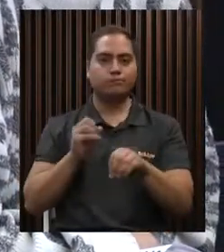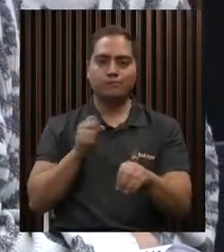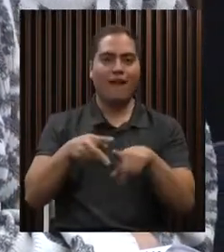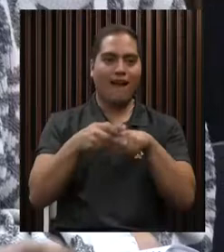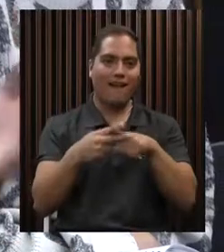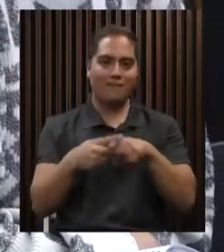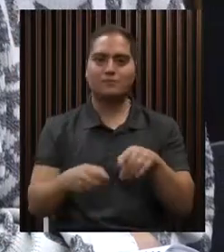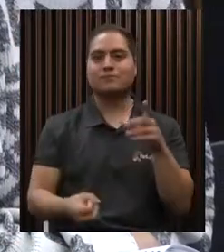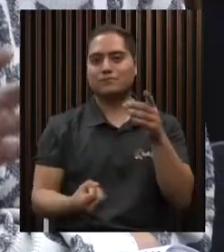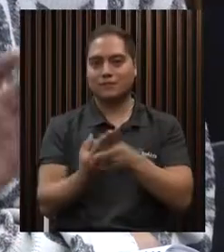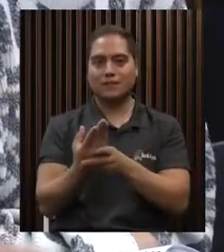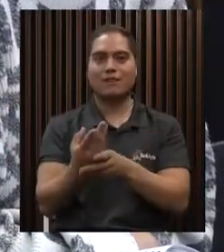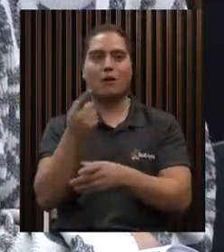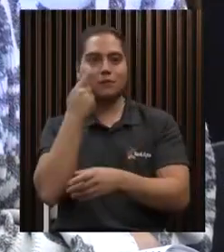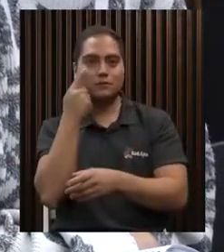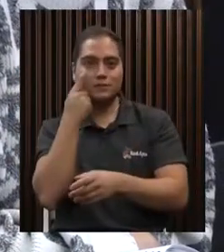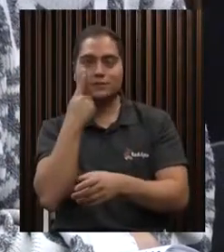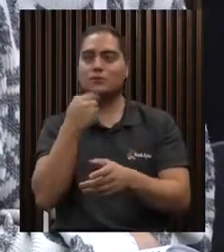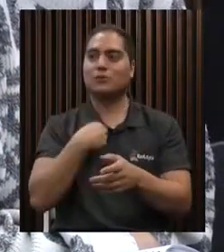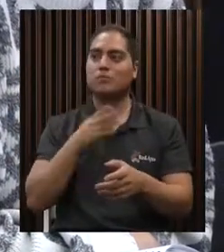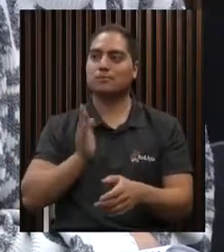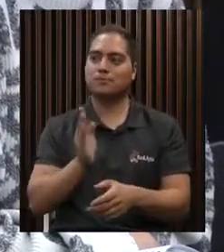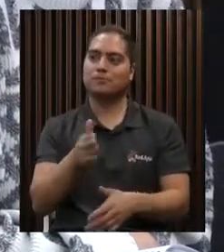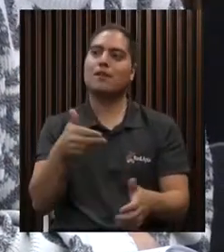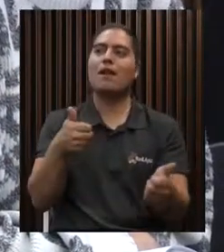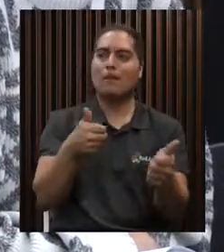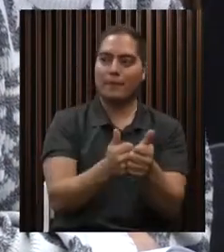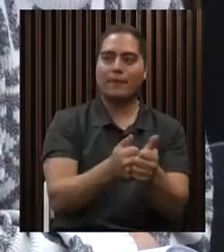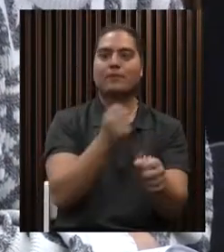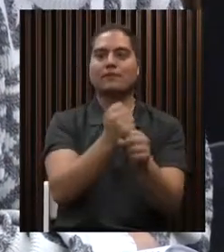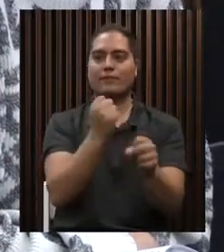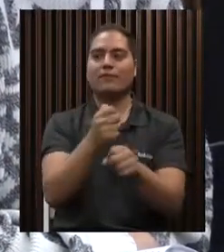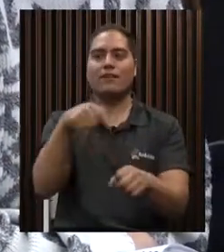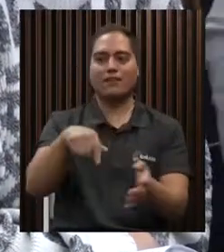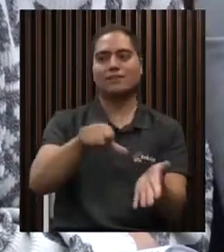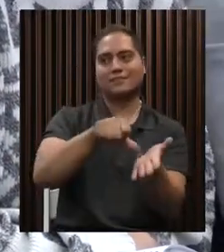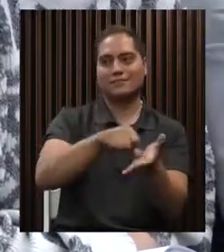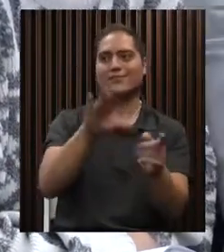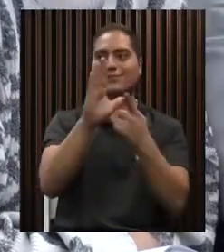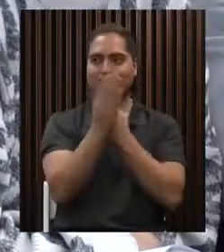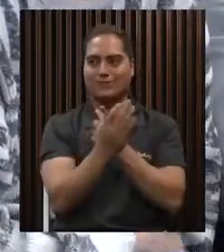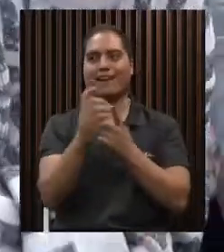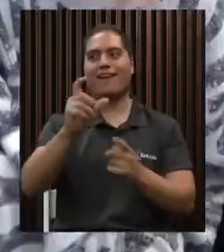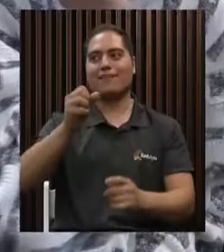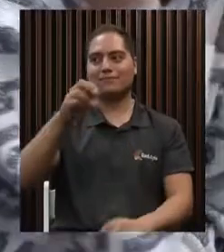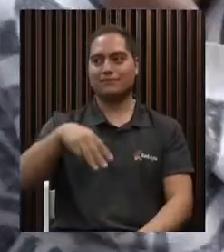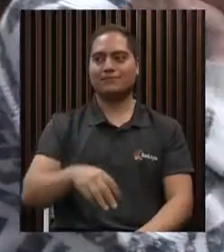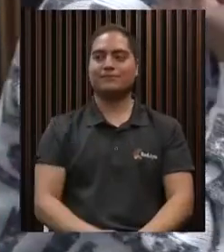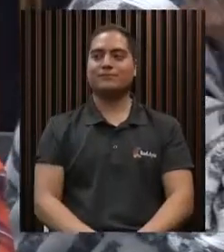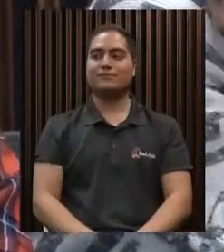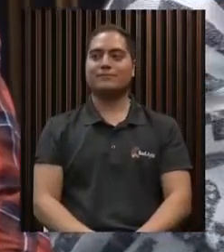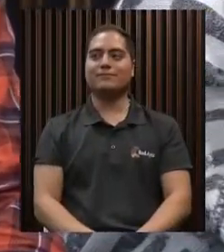para poder seguir apoyando el trabajo que realizamos aquí en el Centro Cultural. Gracias.